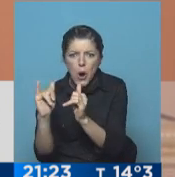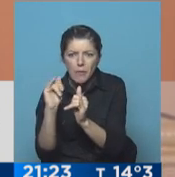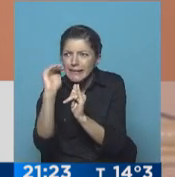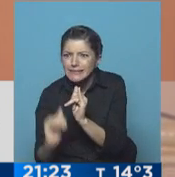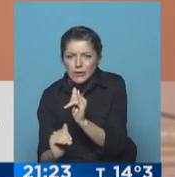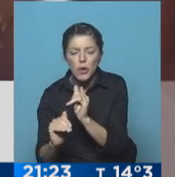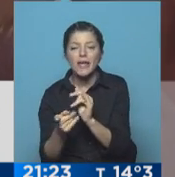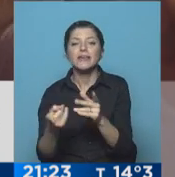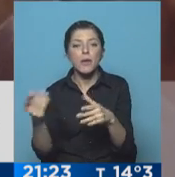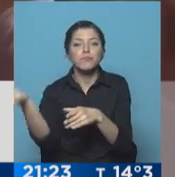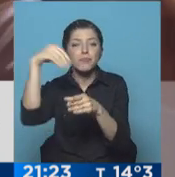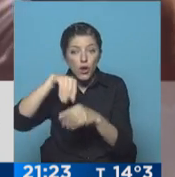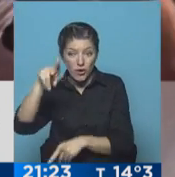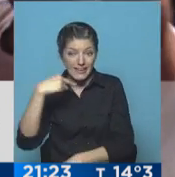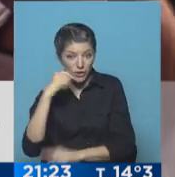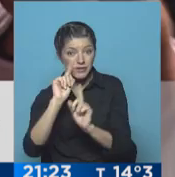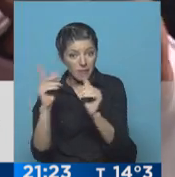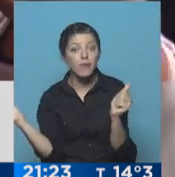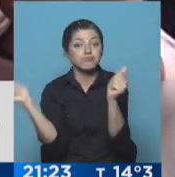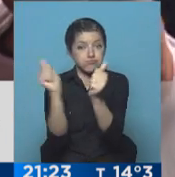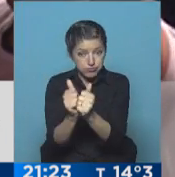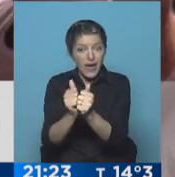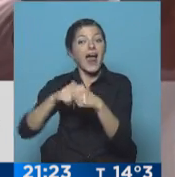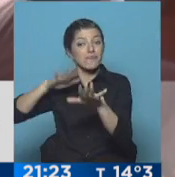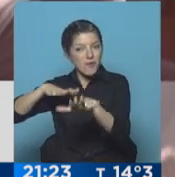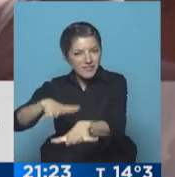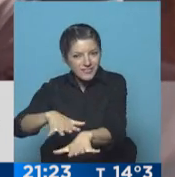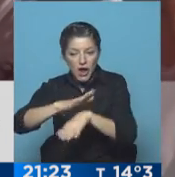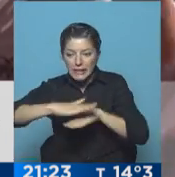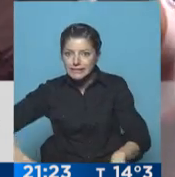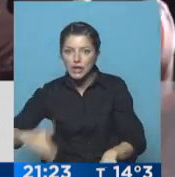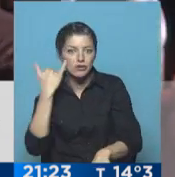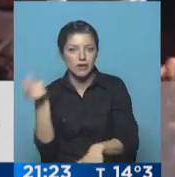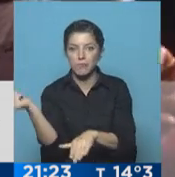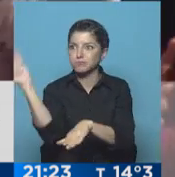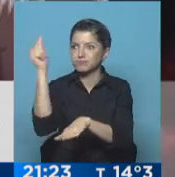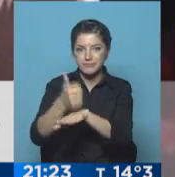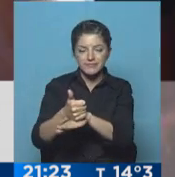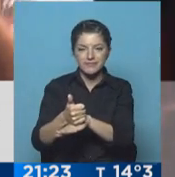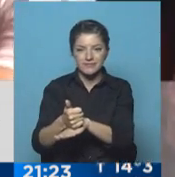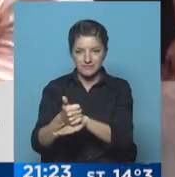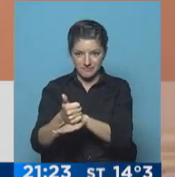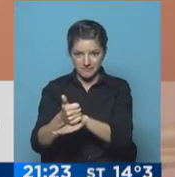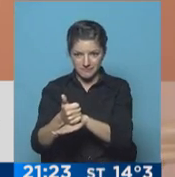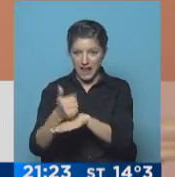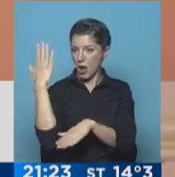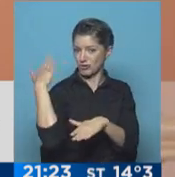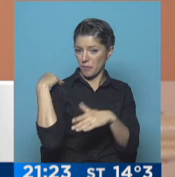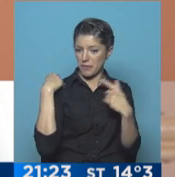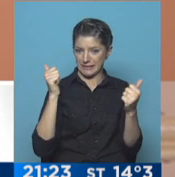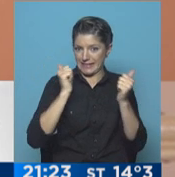vienen los jóvenes con sus hijos a las movilizaciones, con los chiquitos acá en los hombros. Y la verdad que